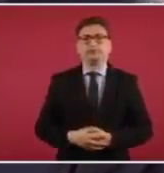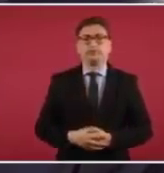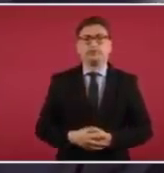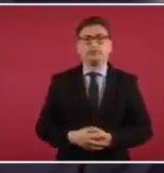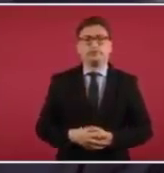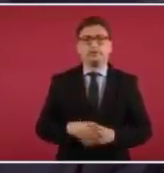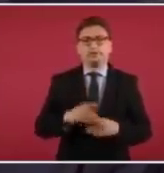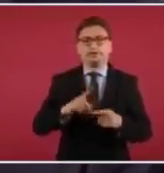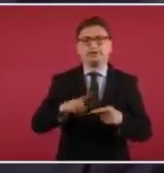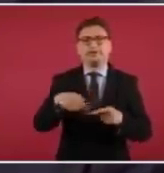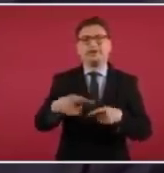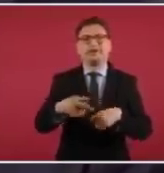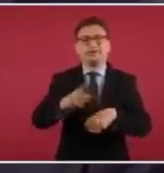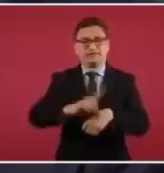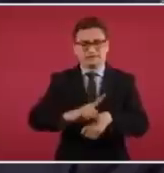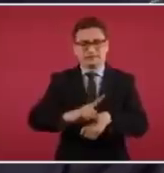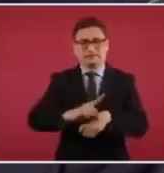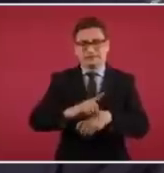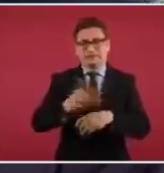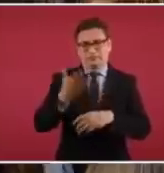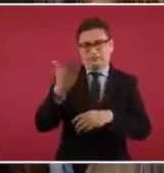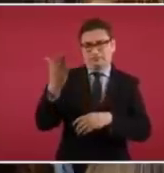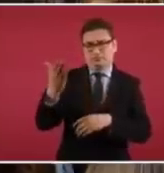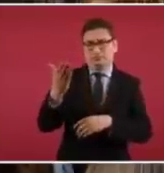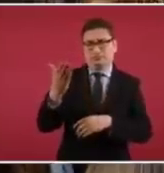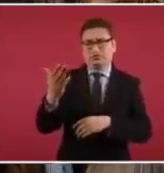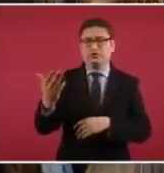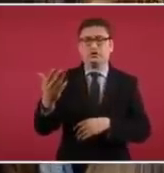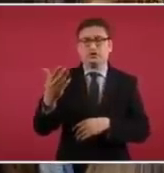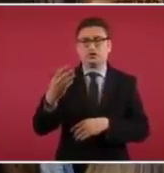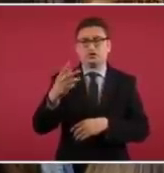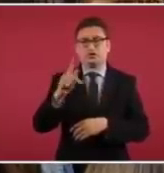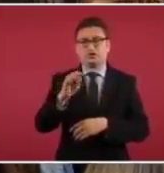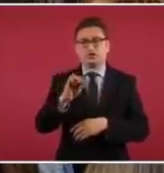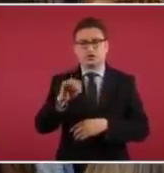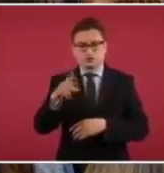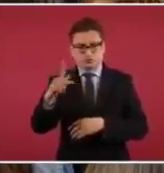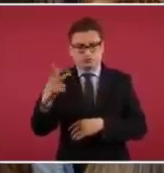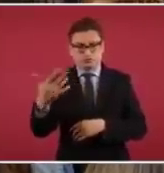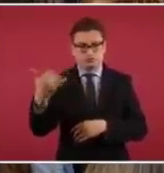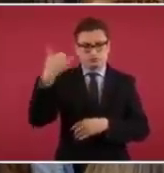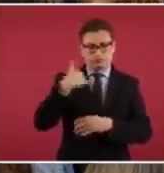Al día siguiente me buscó para